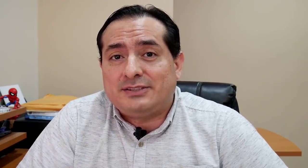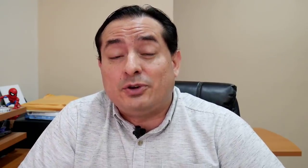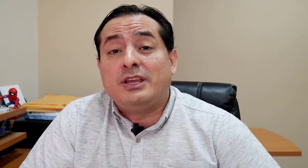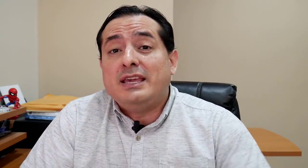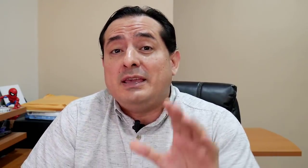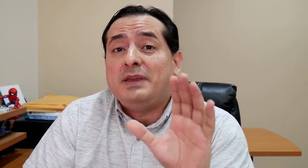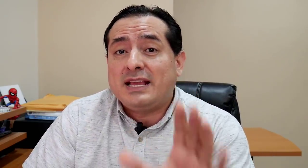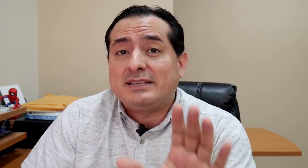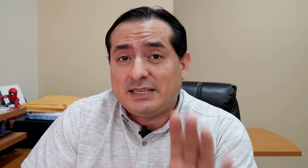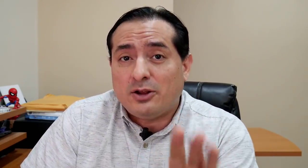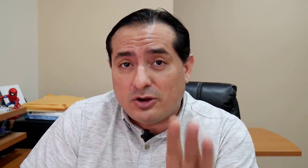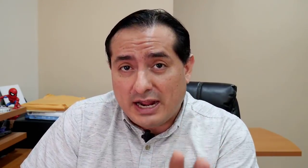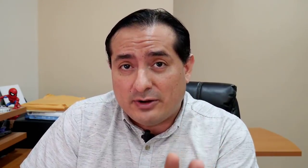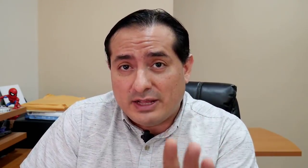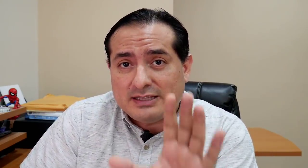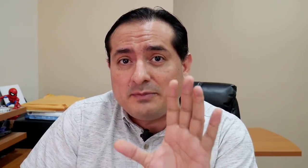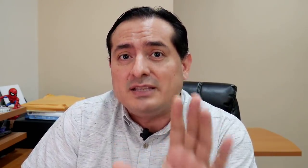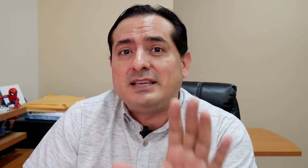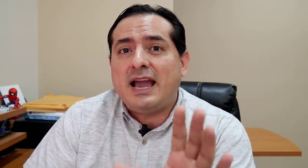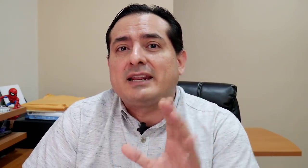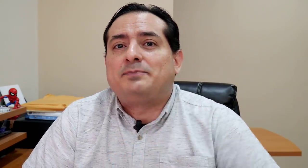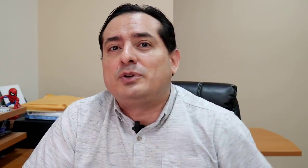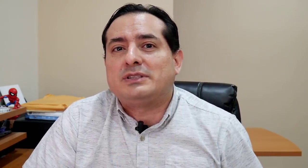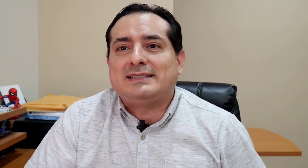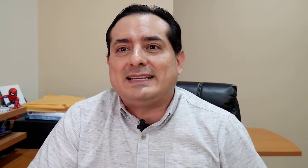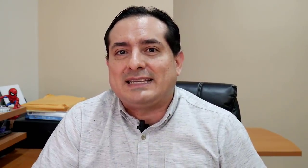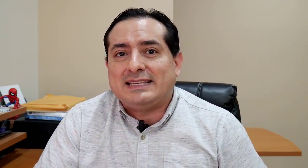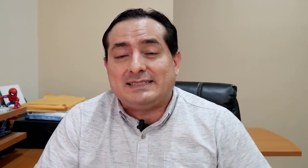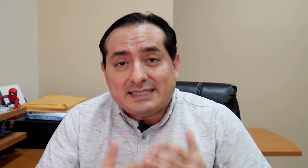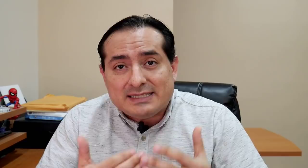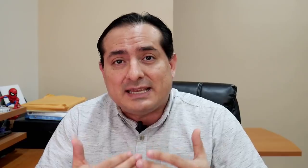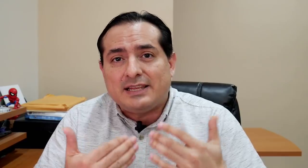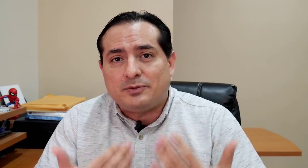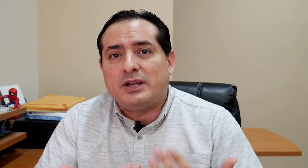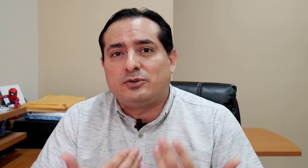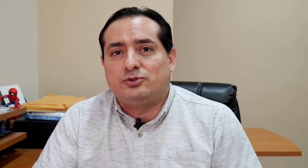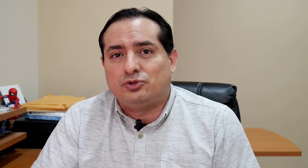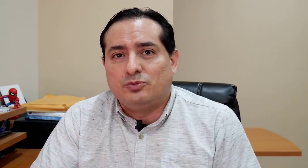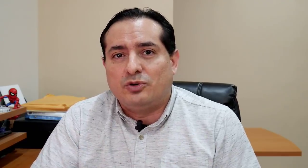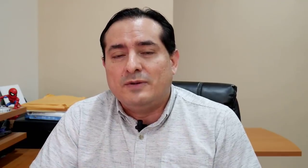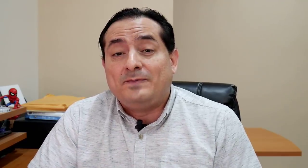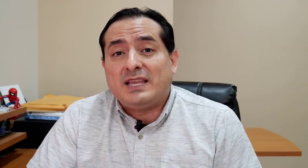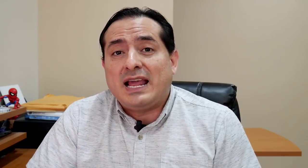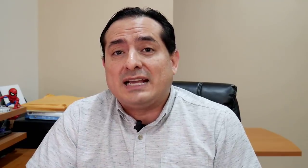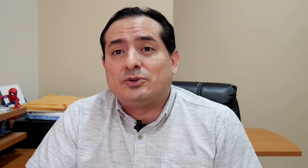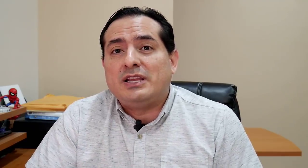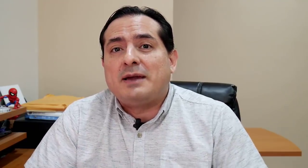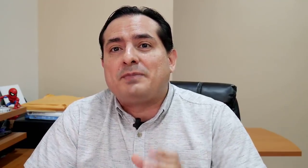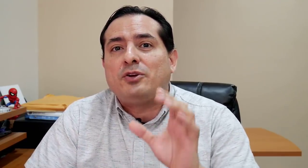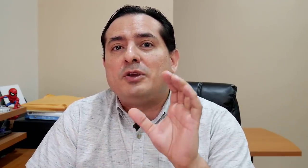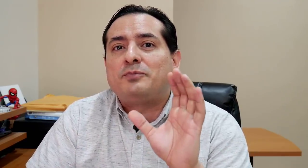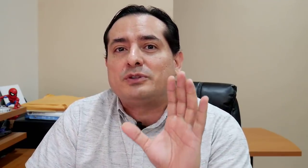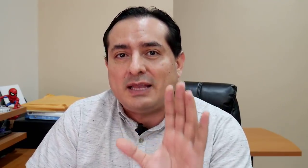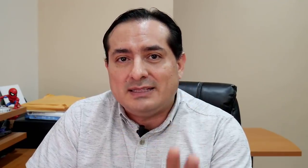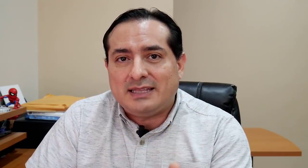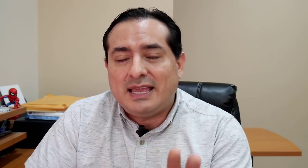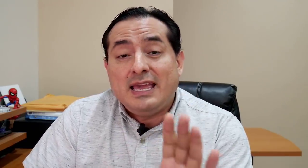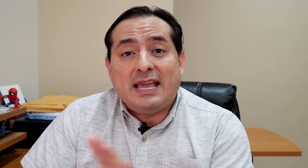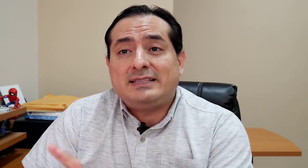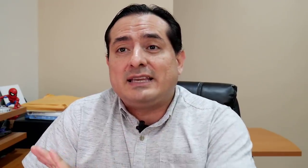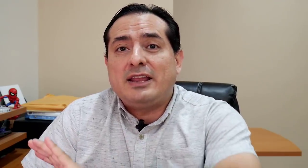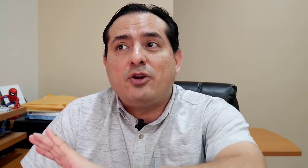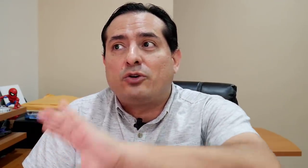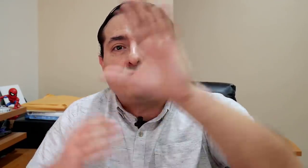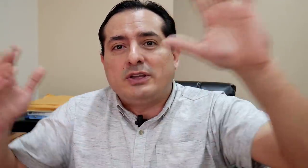y mira que si lo lograron también ya hay reportes de que si se elevó el consumo de la gasolina pero lo importante